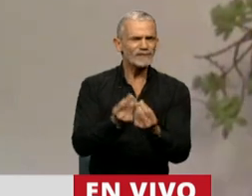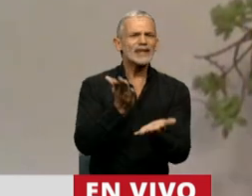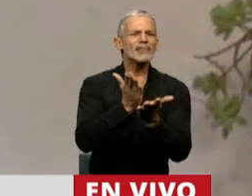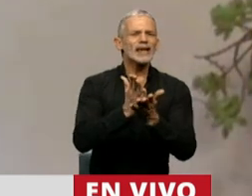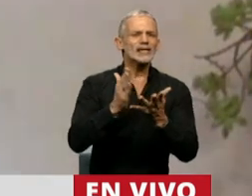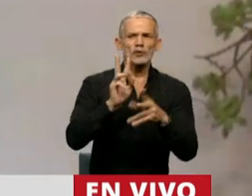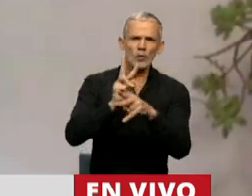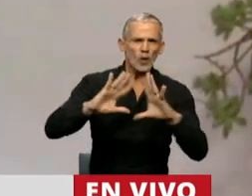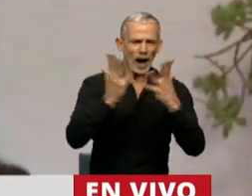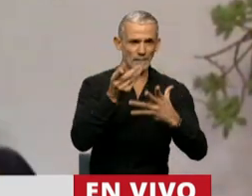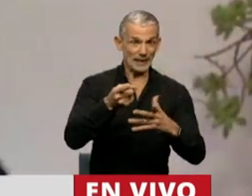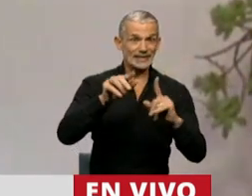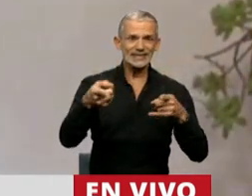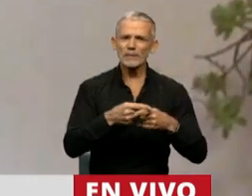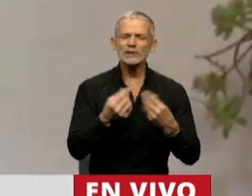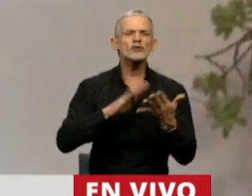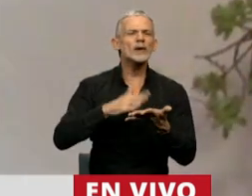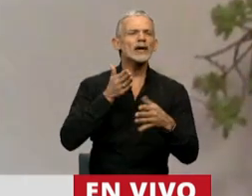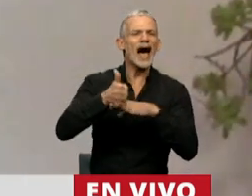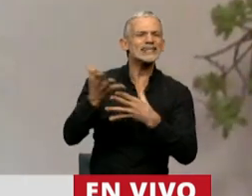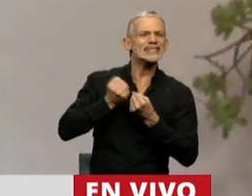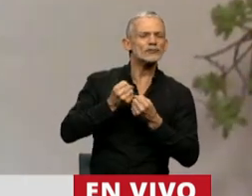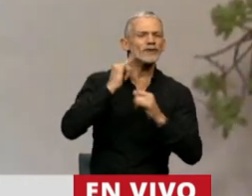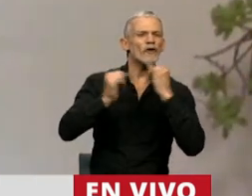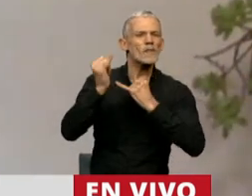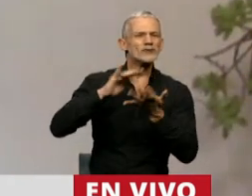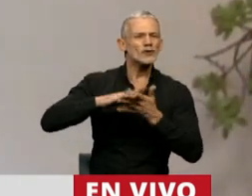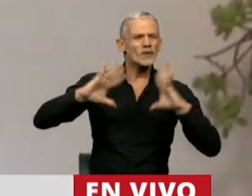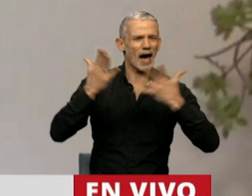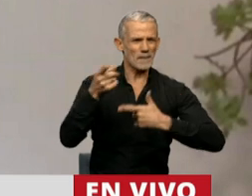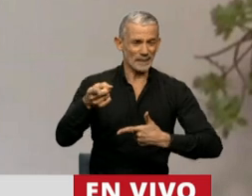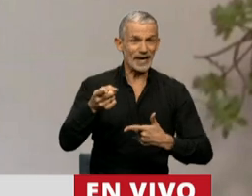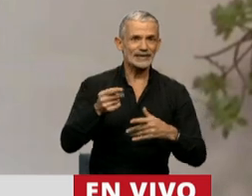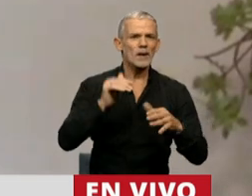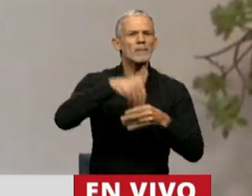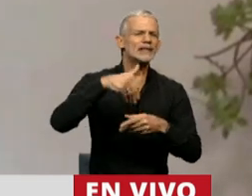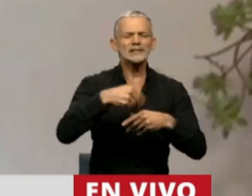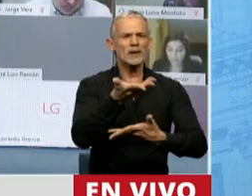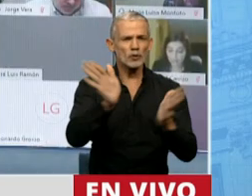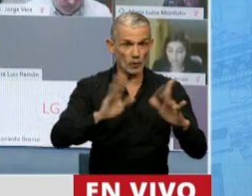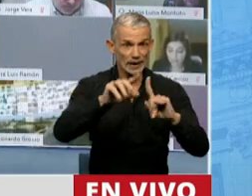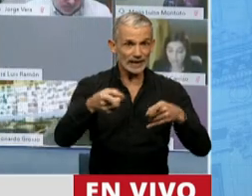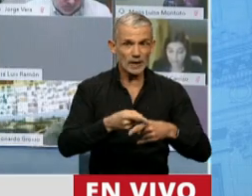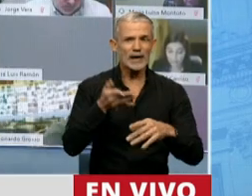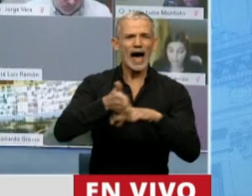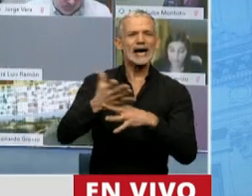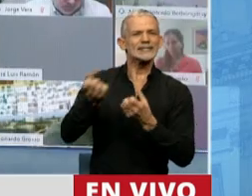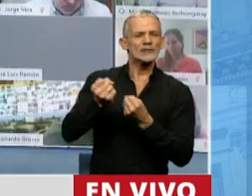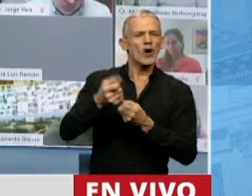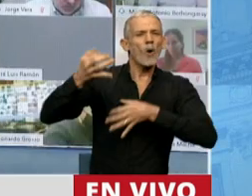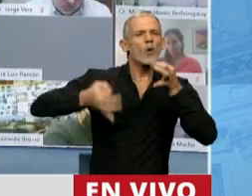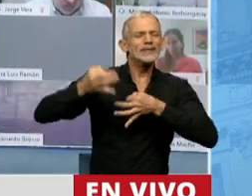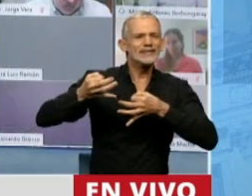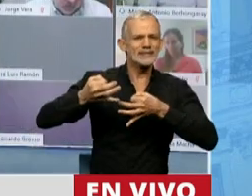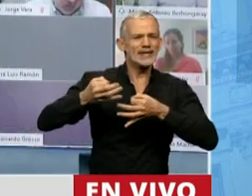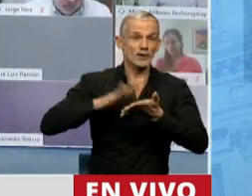particular lo que tiene que ver con el acceso a la información ambiental a la participación pública y el acceso a la justicia en asuntos